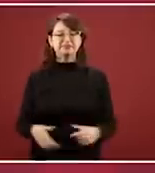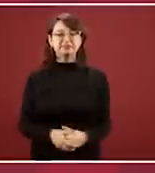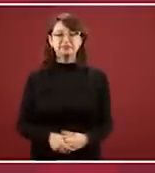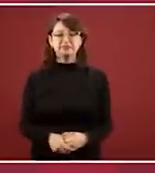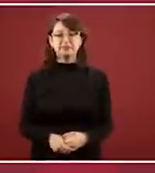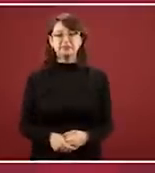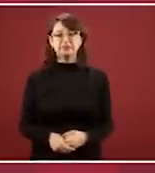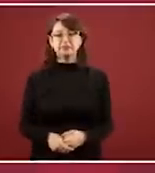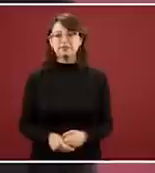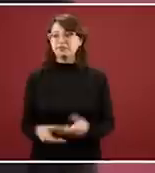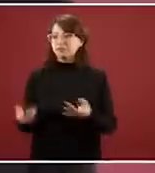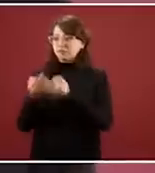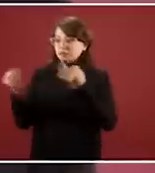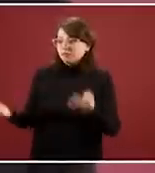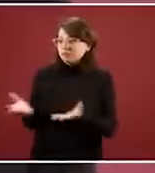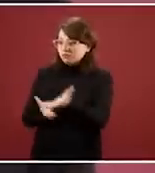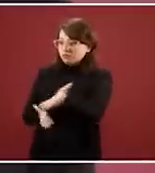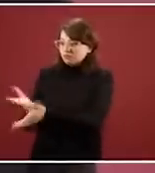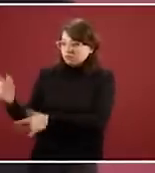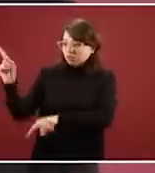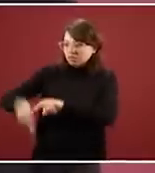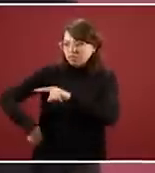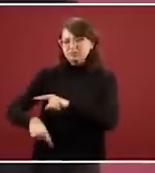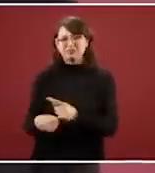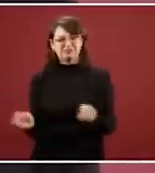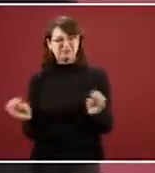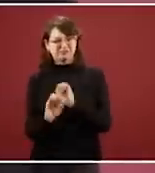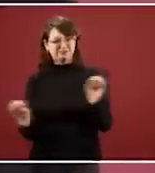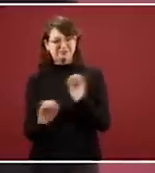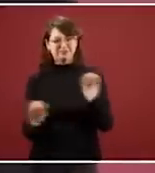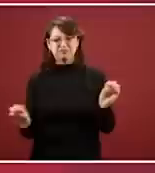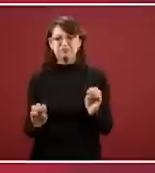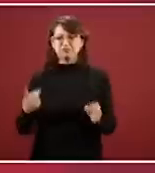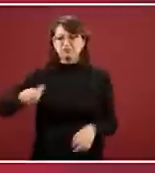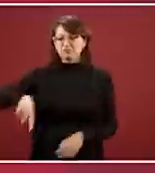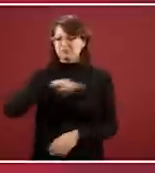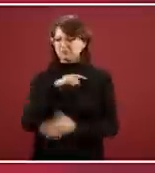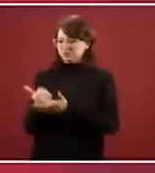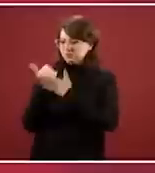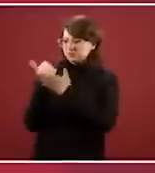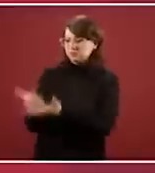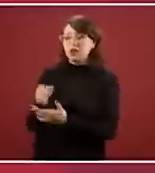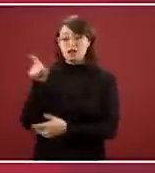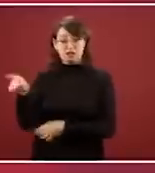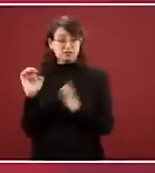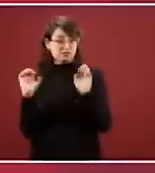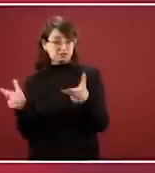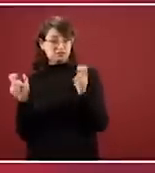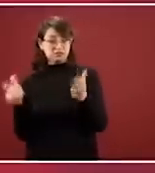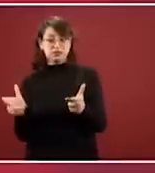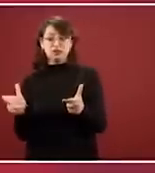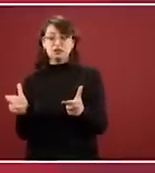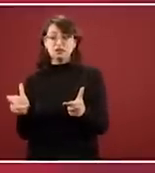O sea, no les vamos a quitar la tierra a nadie, al contrario, estamos ayudando. Ahí en Chiapas